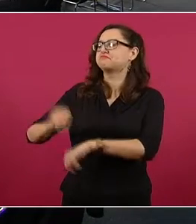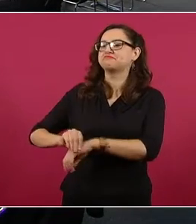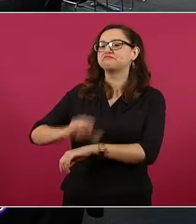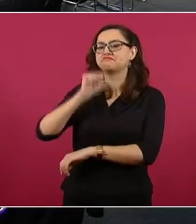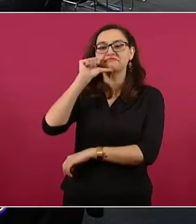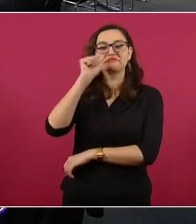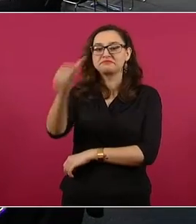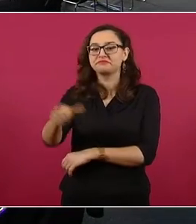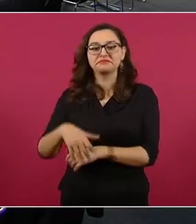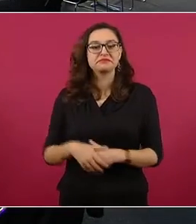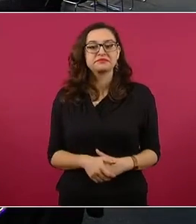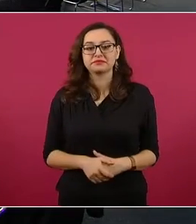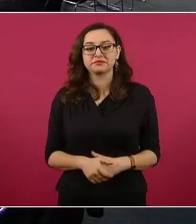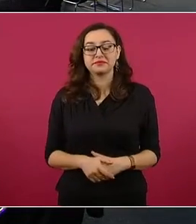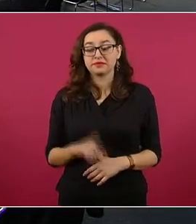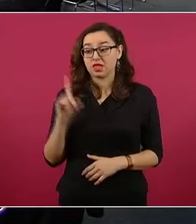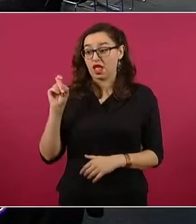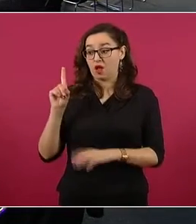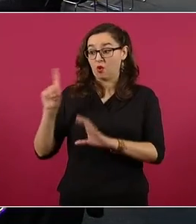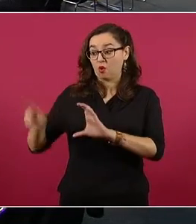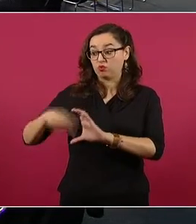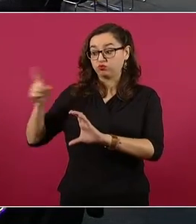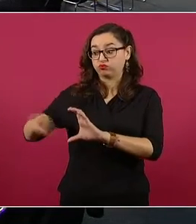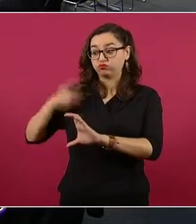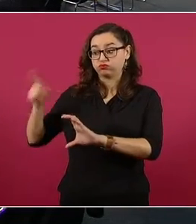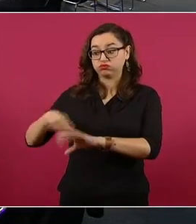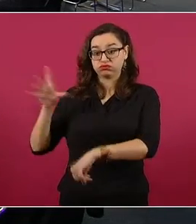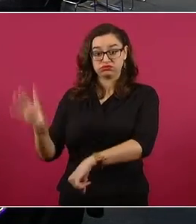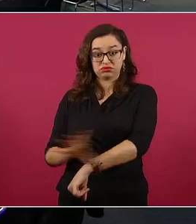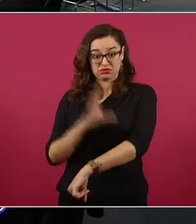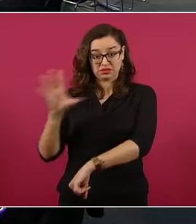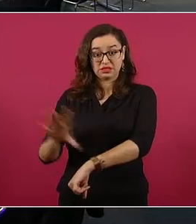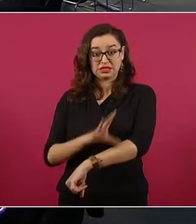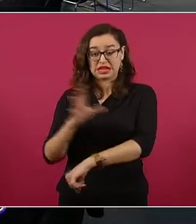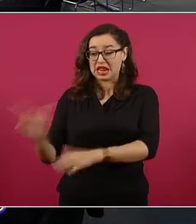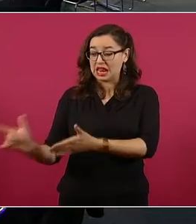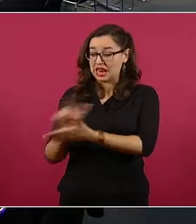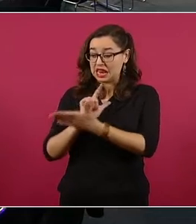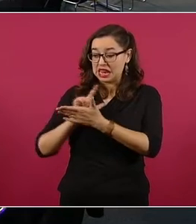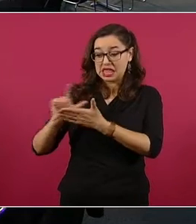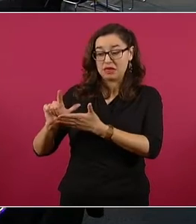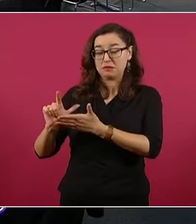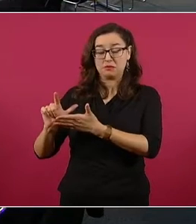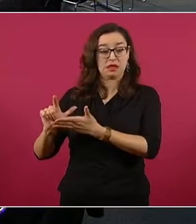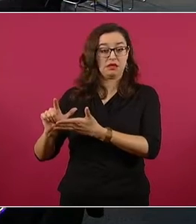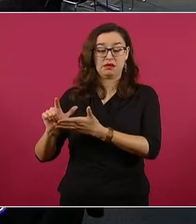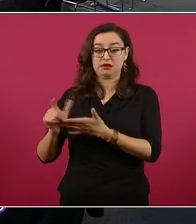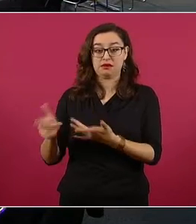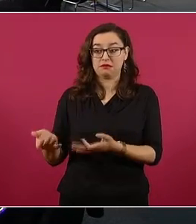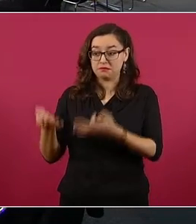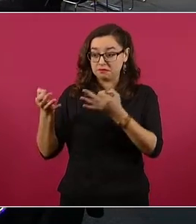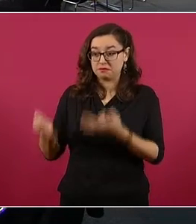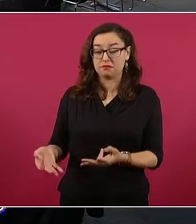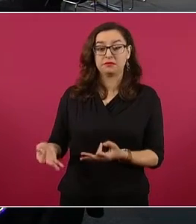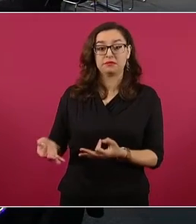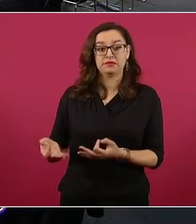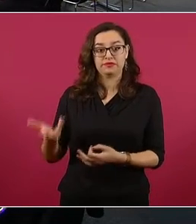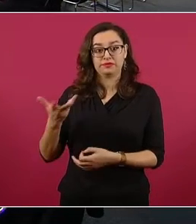hidroeléctricas, por ejemplo, las tres hidroeléctricas, cuatro de